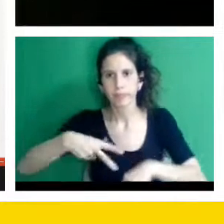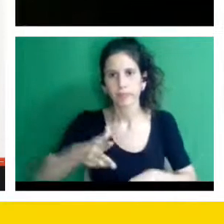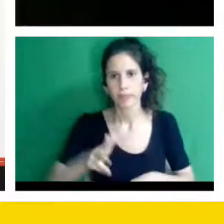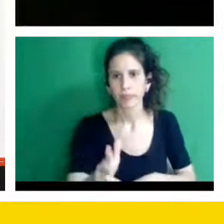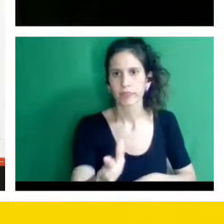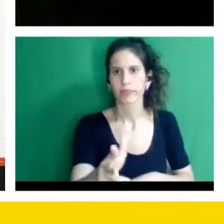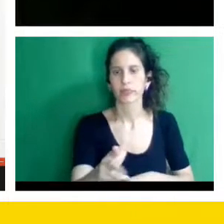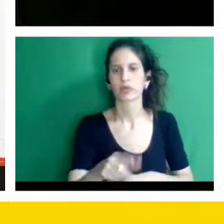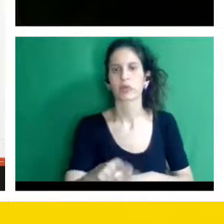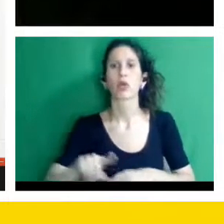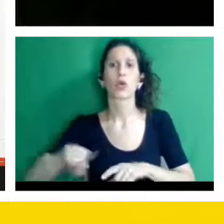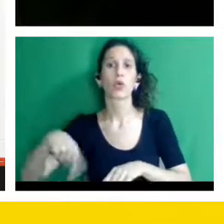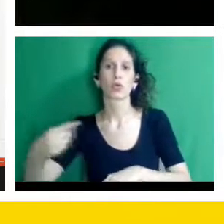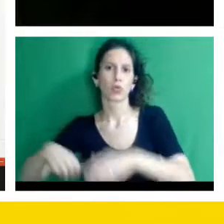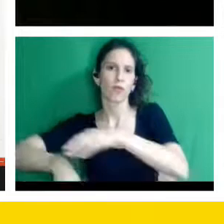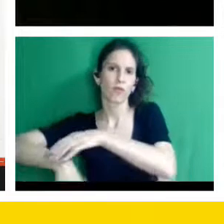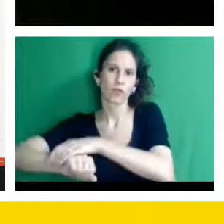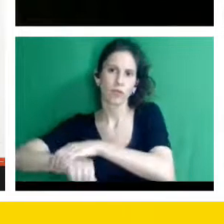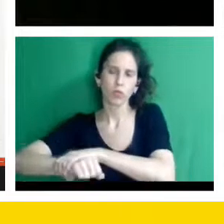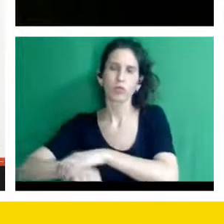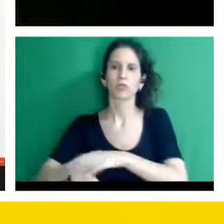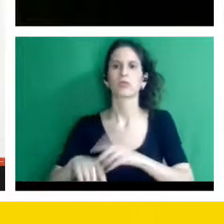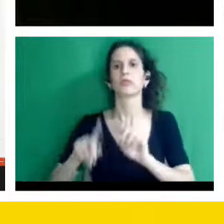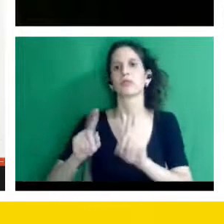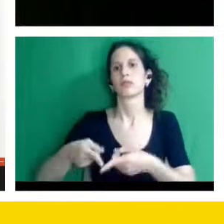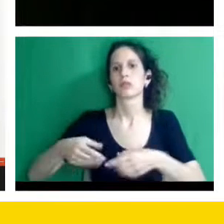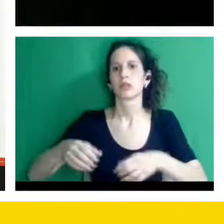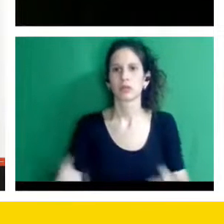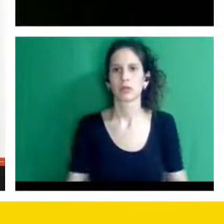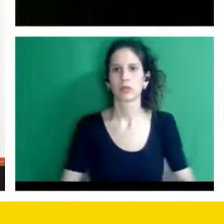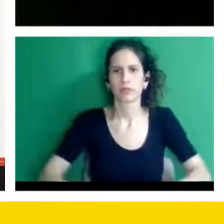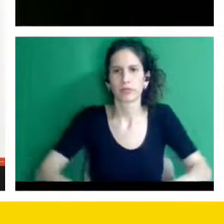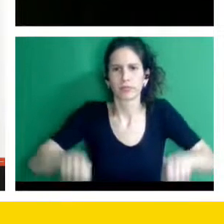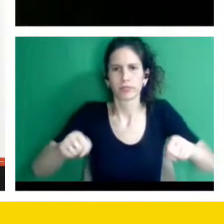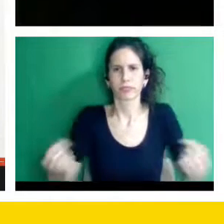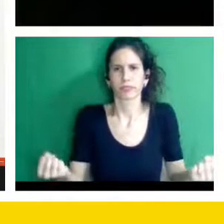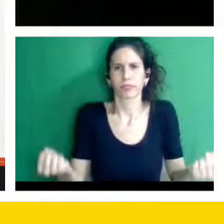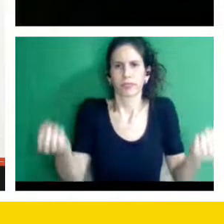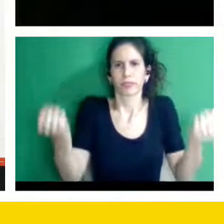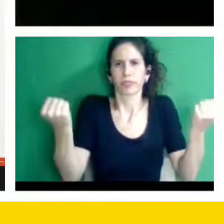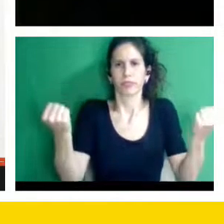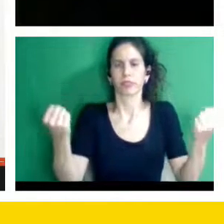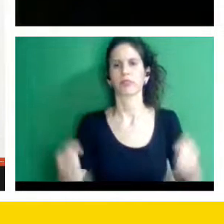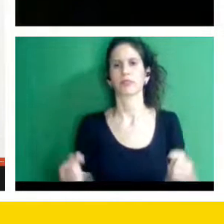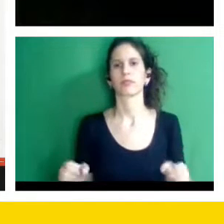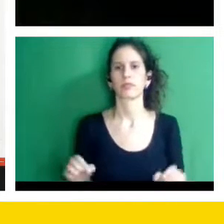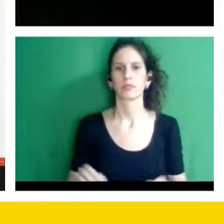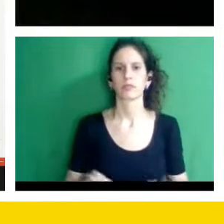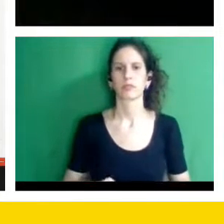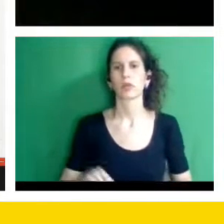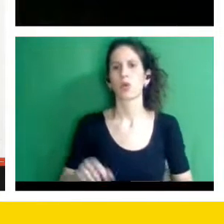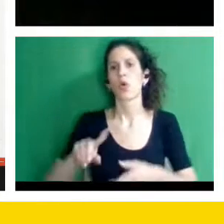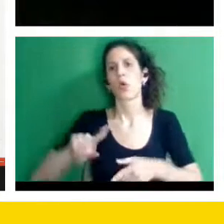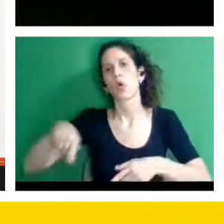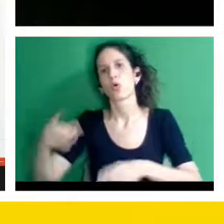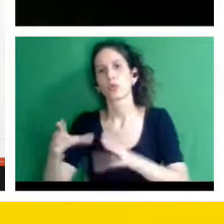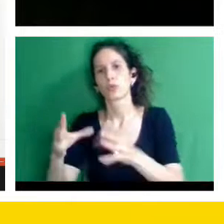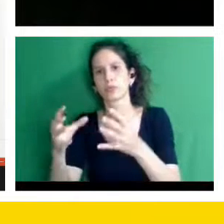judo, levantamiento de pesas, natación, rugby, tenis de mesa, tenis de campo, tiro deportivo y voleibol